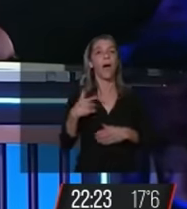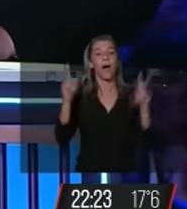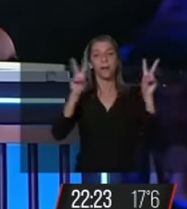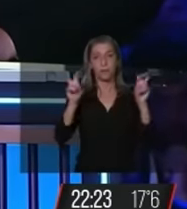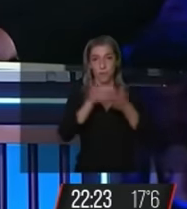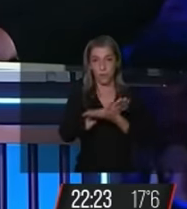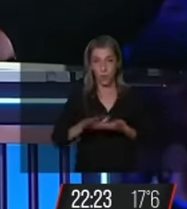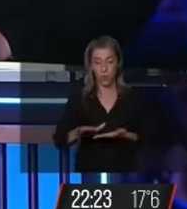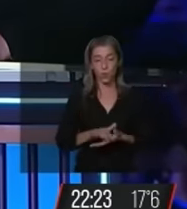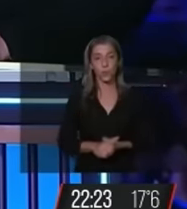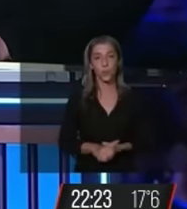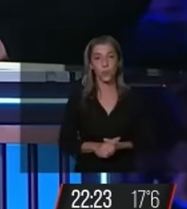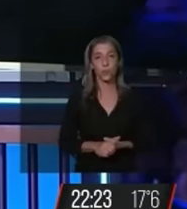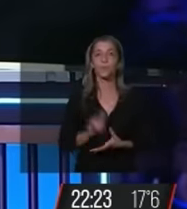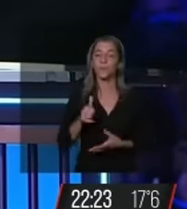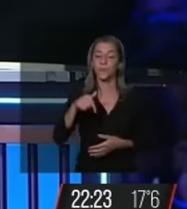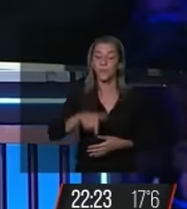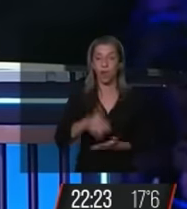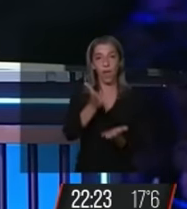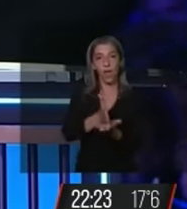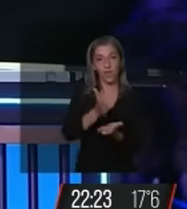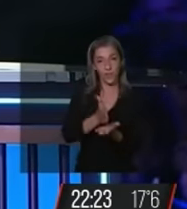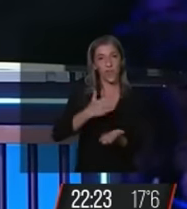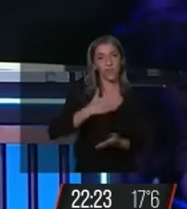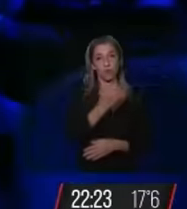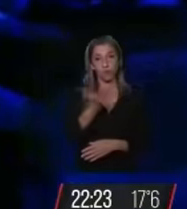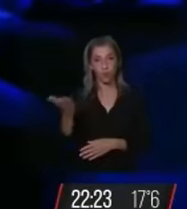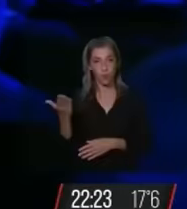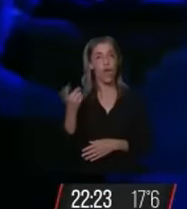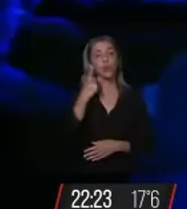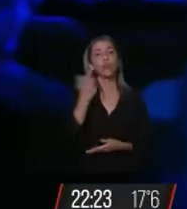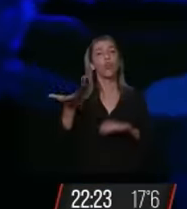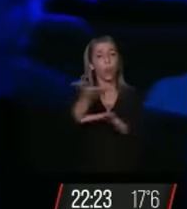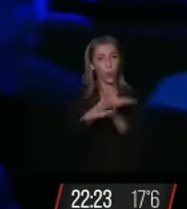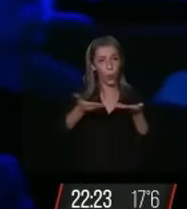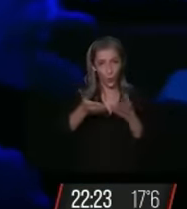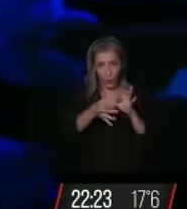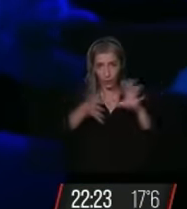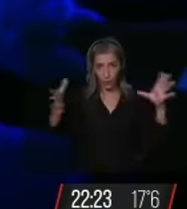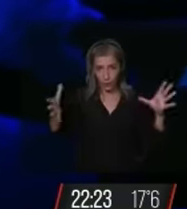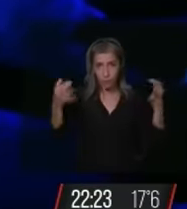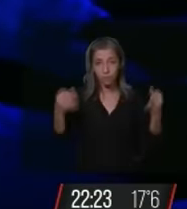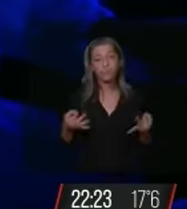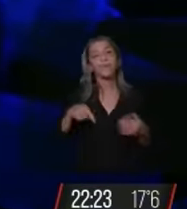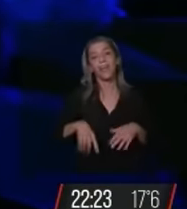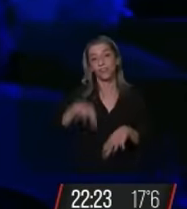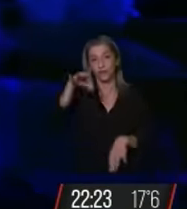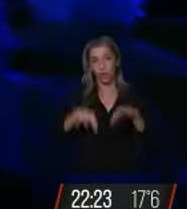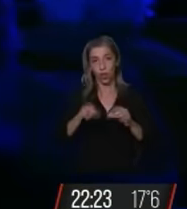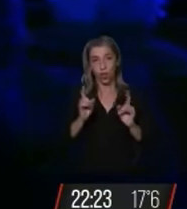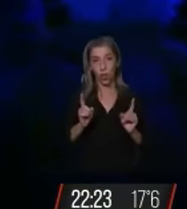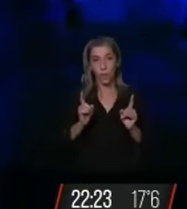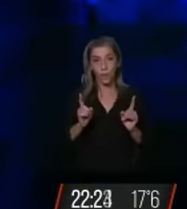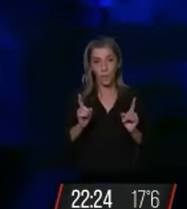El que vamos a tener ahora es Derechos Humanos y Convivencia Democrática. De acuerdo al sorteo entonces, a